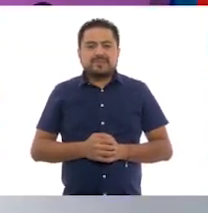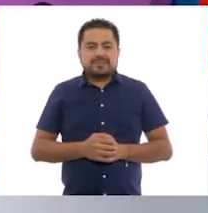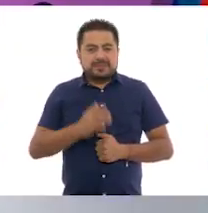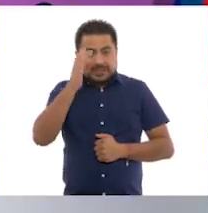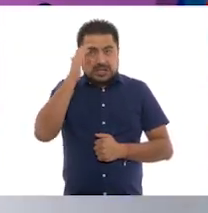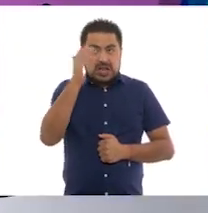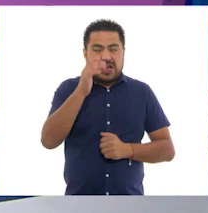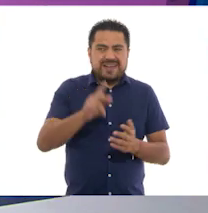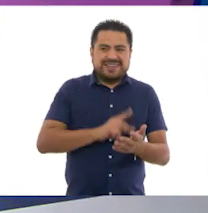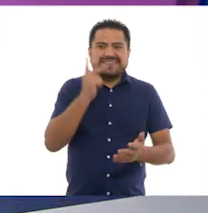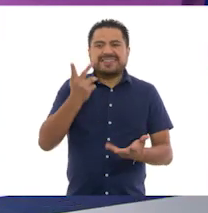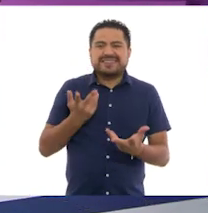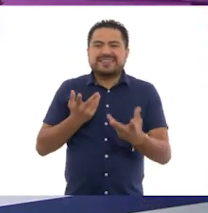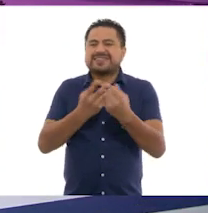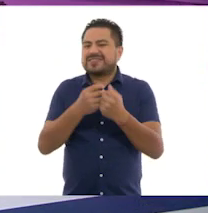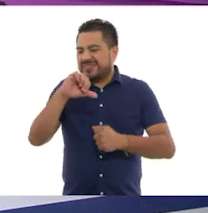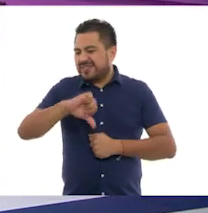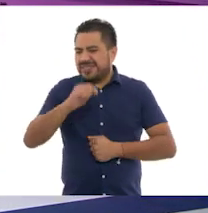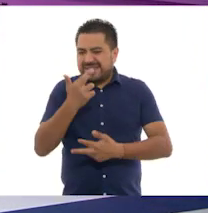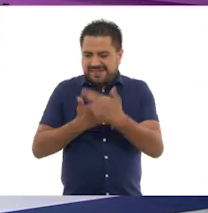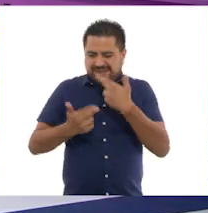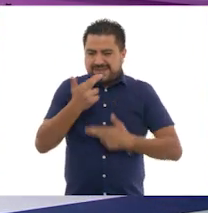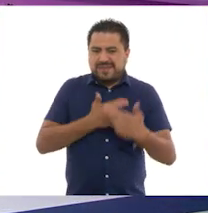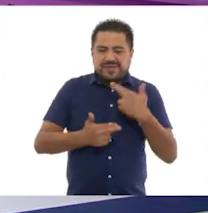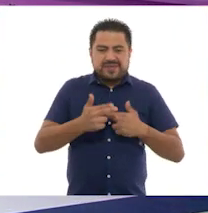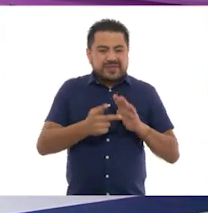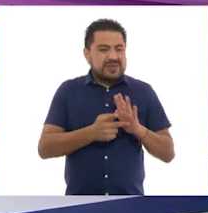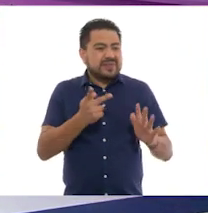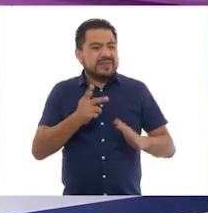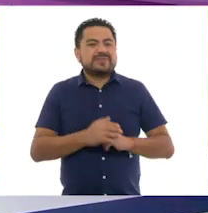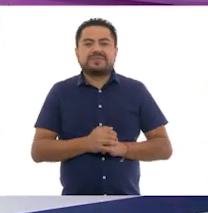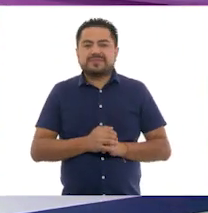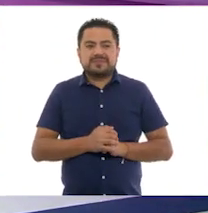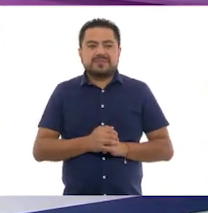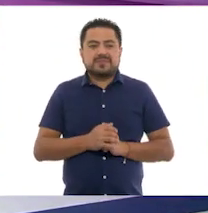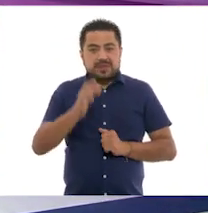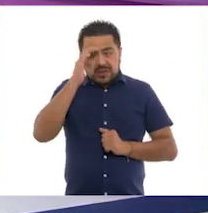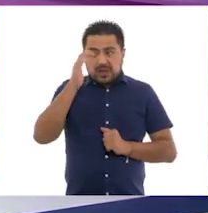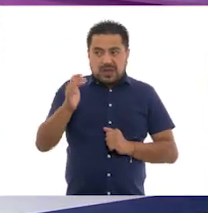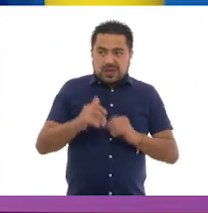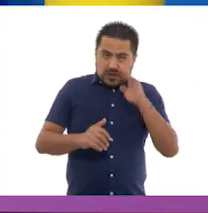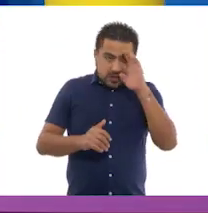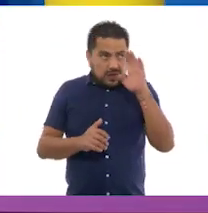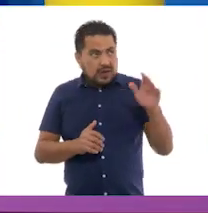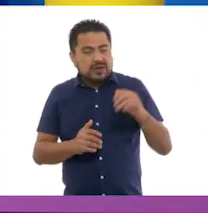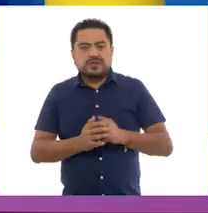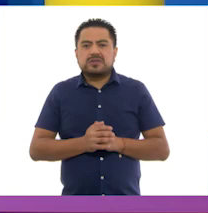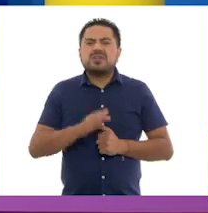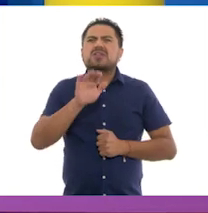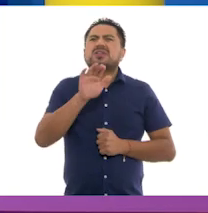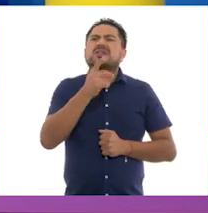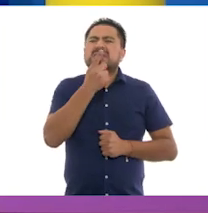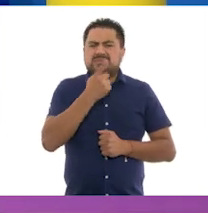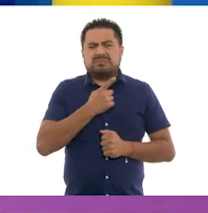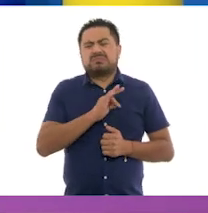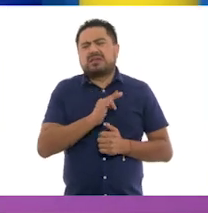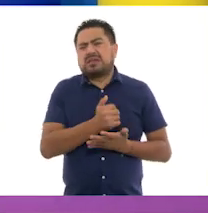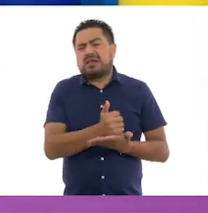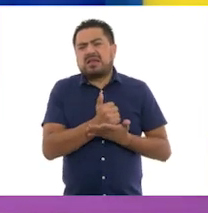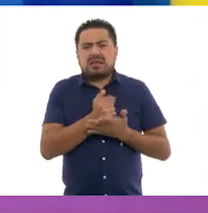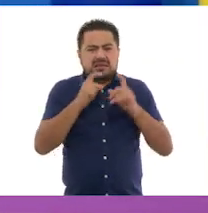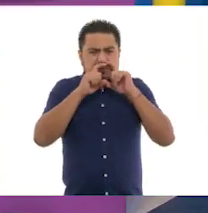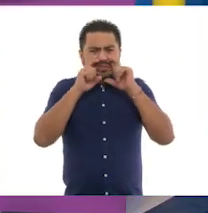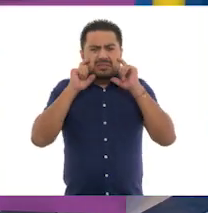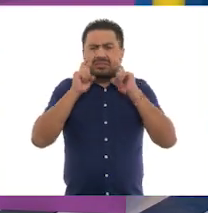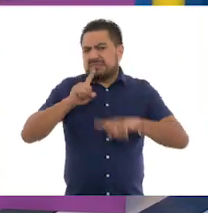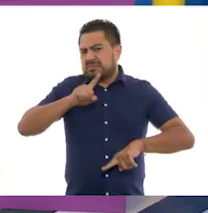¡Hola, hola, otra vez! ¡Ya estamos aquí de regreso! ¡Hola, Lolito! ¡Hola! ¡Hola, hola! Oye, Juan Carlos, ¿me puedes ayudar con mi cubrebocas, por